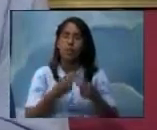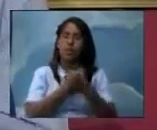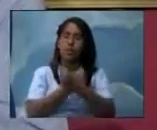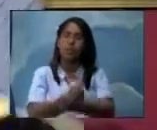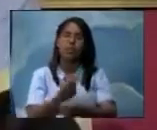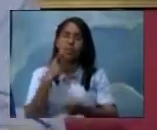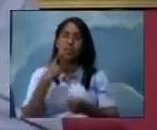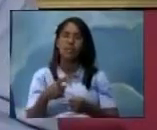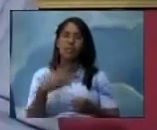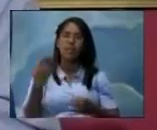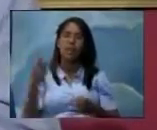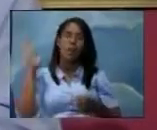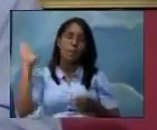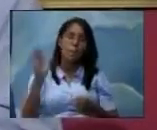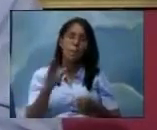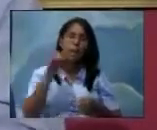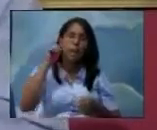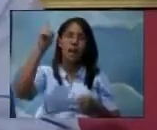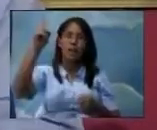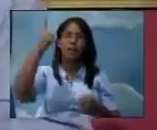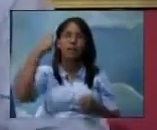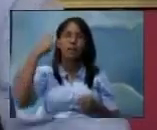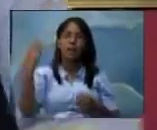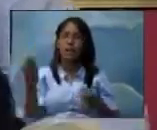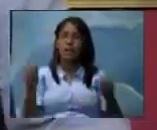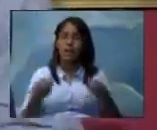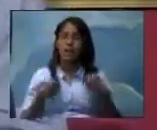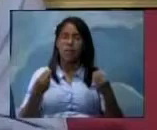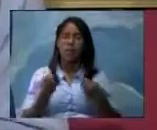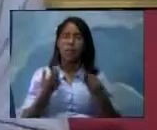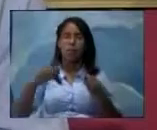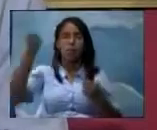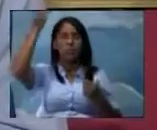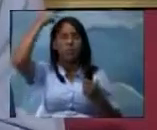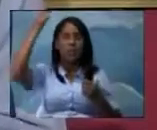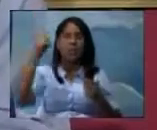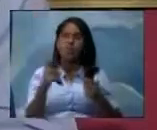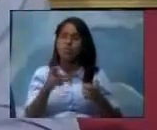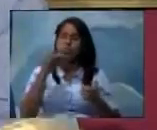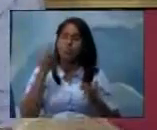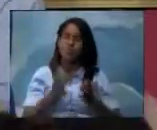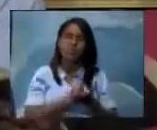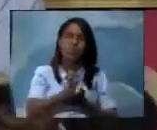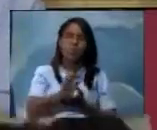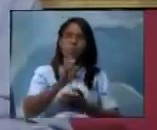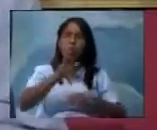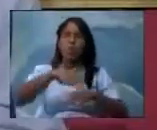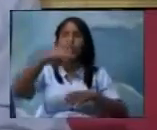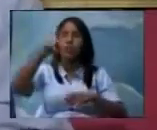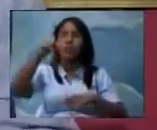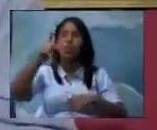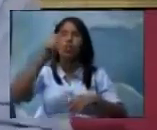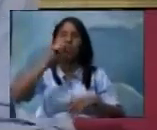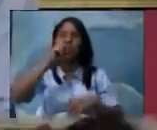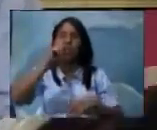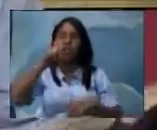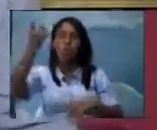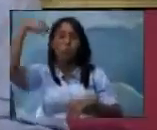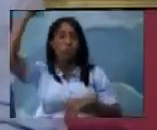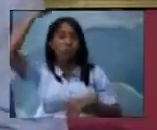y te dice que vengas a Él para que vivas en un reino inconmovible, porque los reinos de los